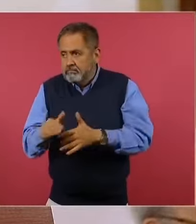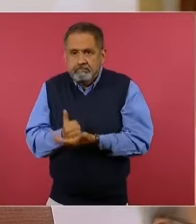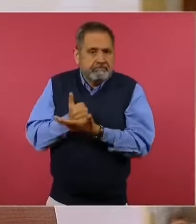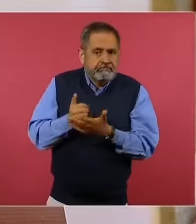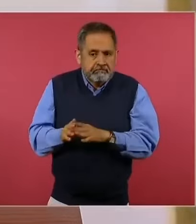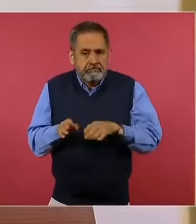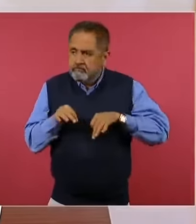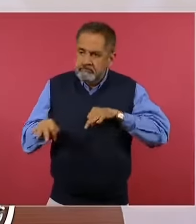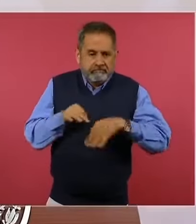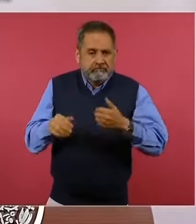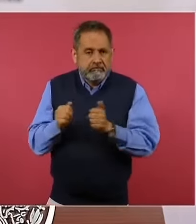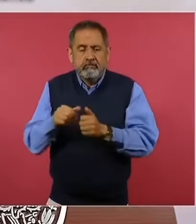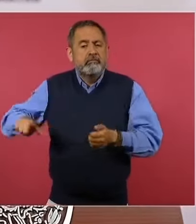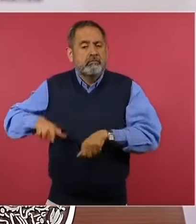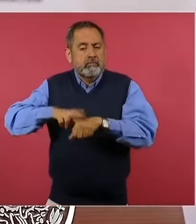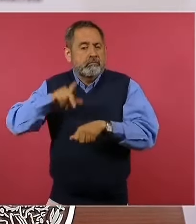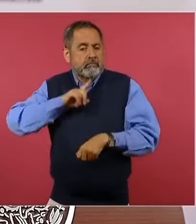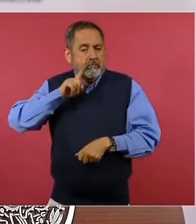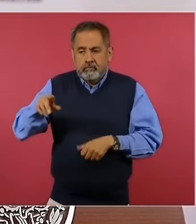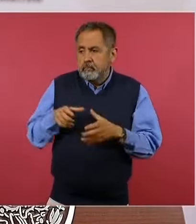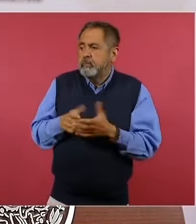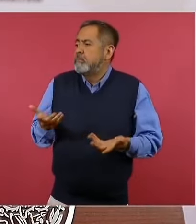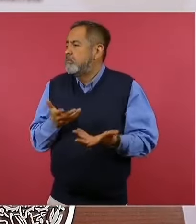están trabajando con la gobernadora.